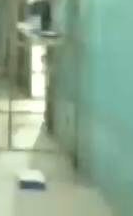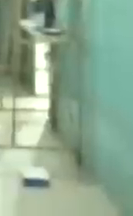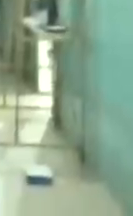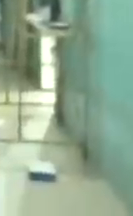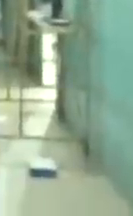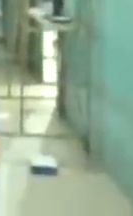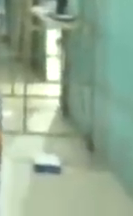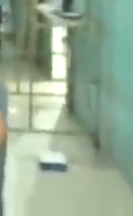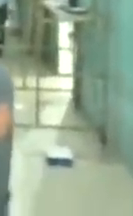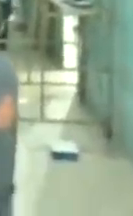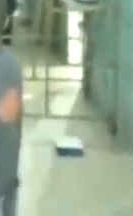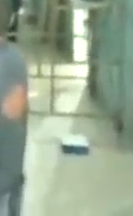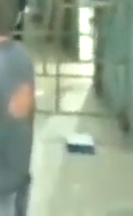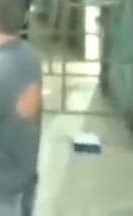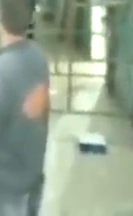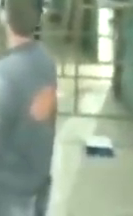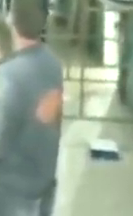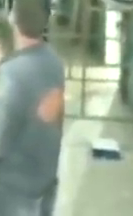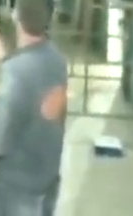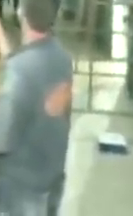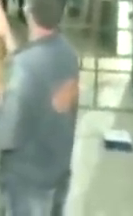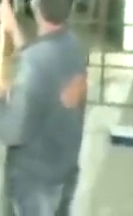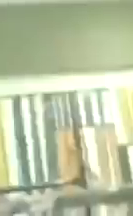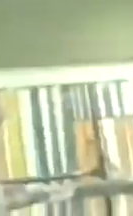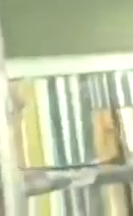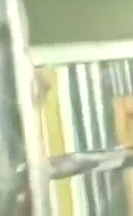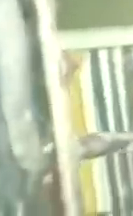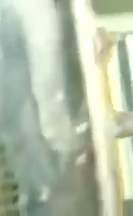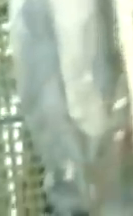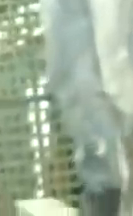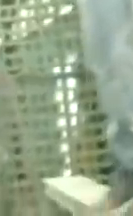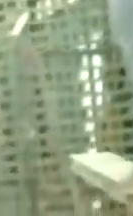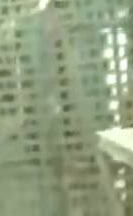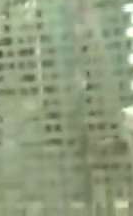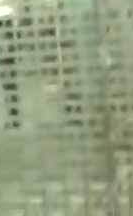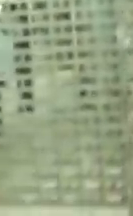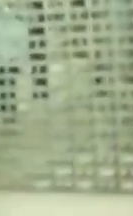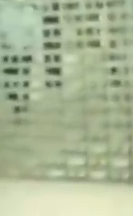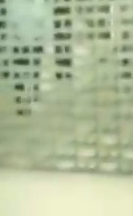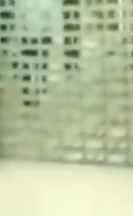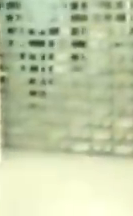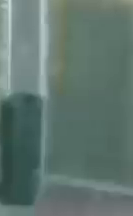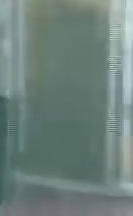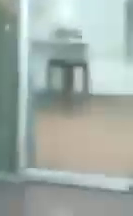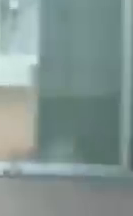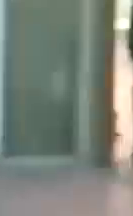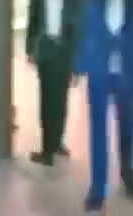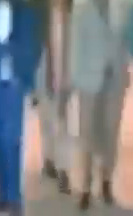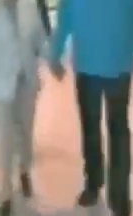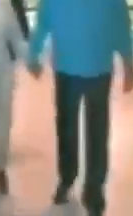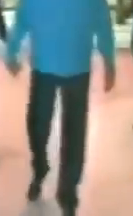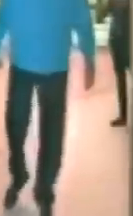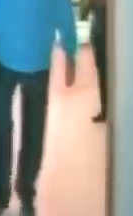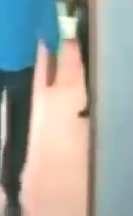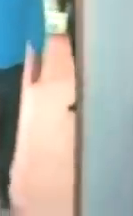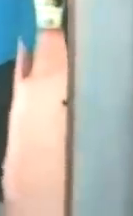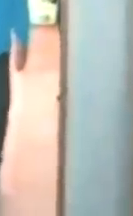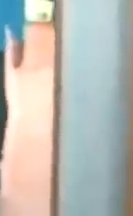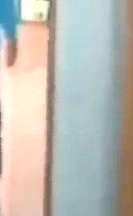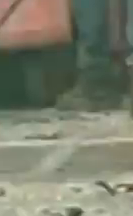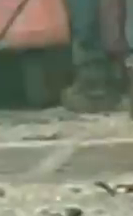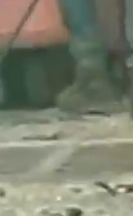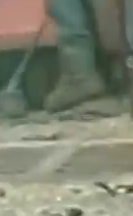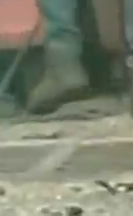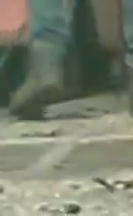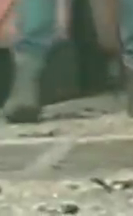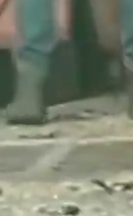como Aristóbulo Ituri, echamos las bases de un poderoso sistema educativo gratuito, obligatorio,